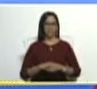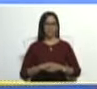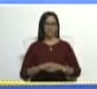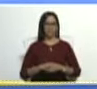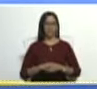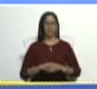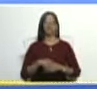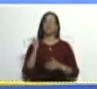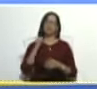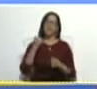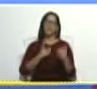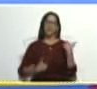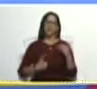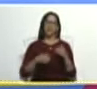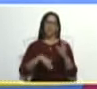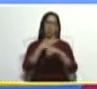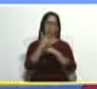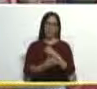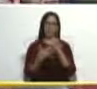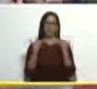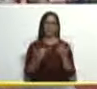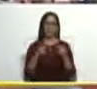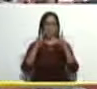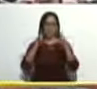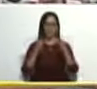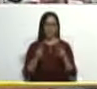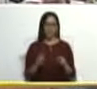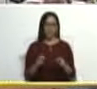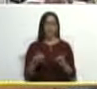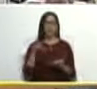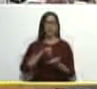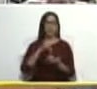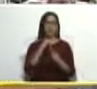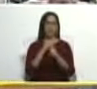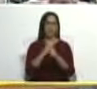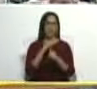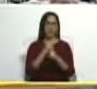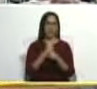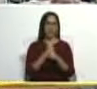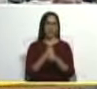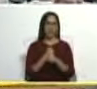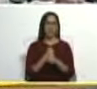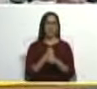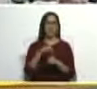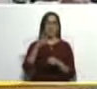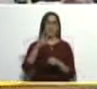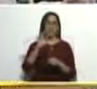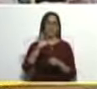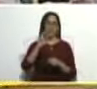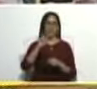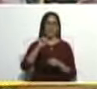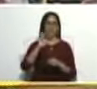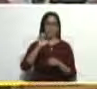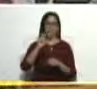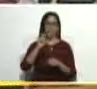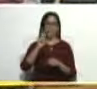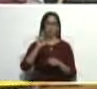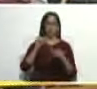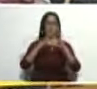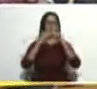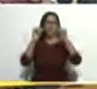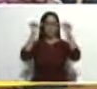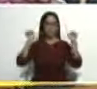Sí, presidente, estos esquemas ya los revisamos también con la Central de los Trabajadores y Venetur. Todo el sistema de hoteles